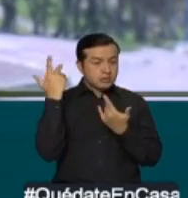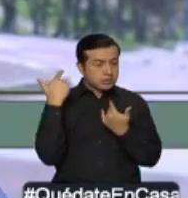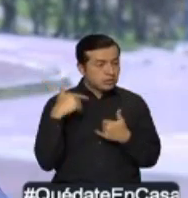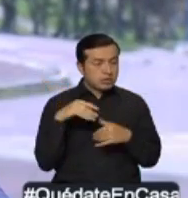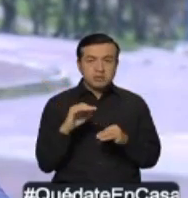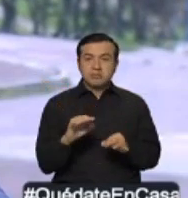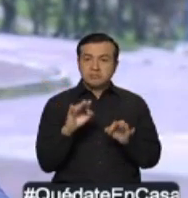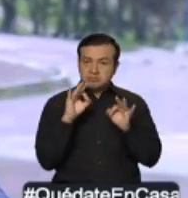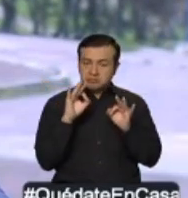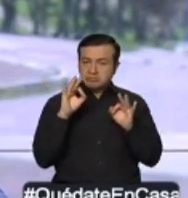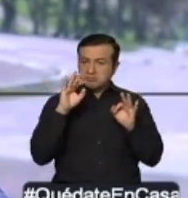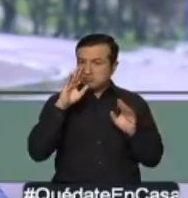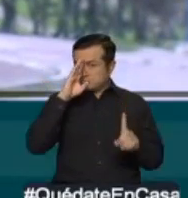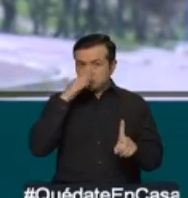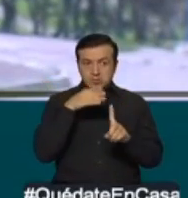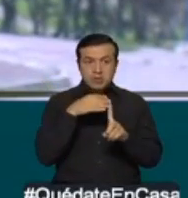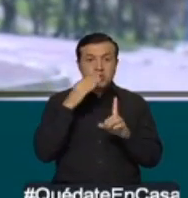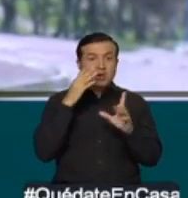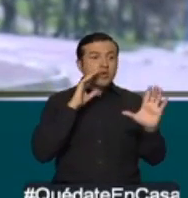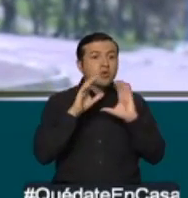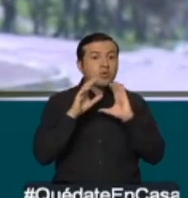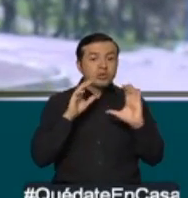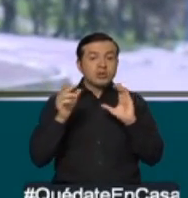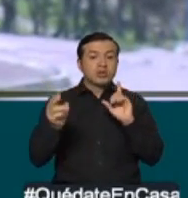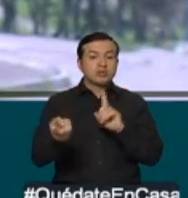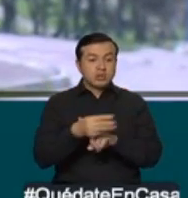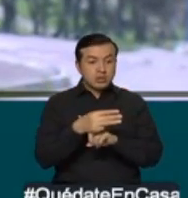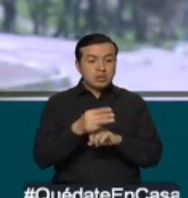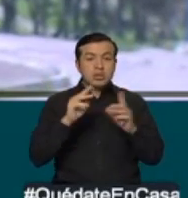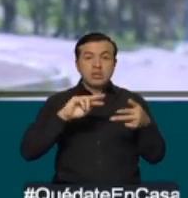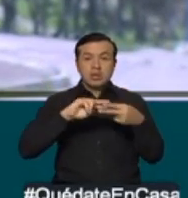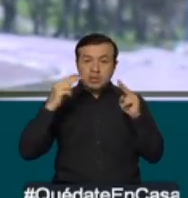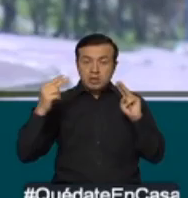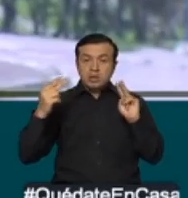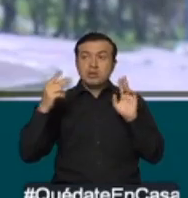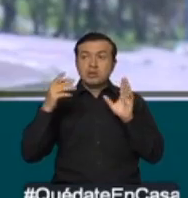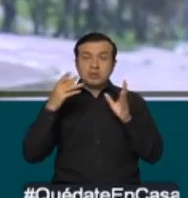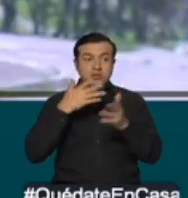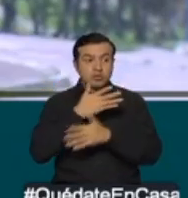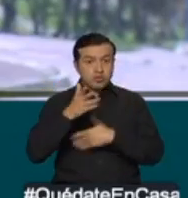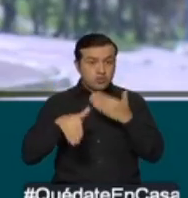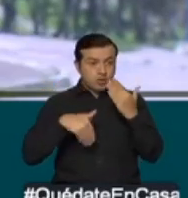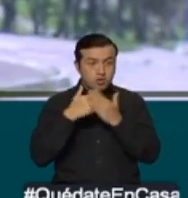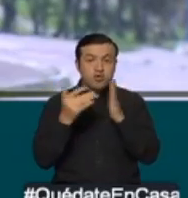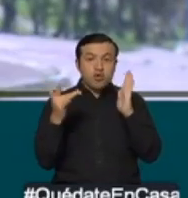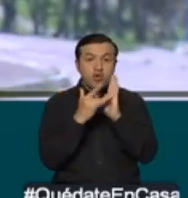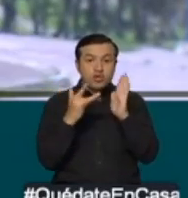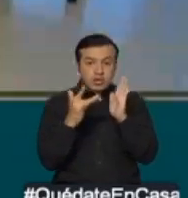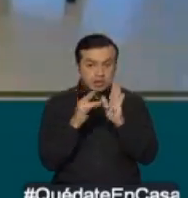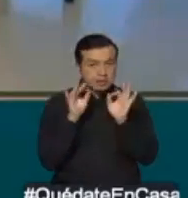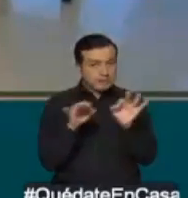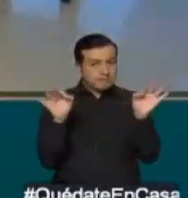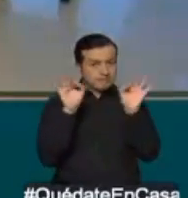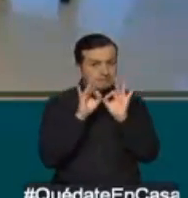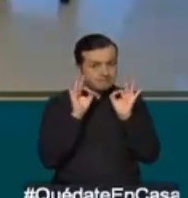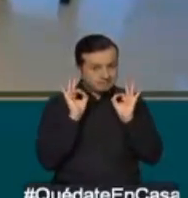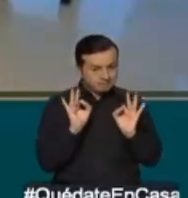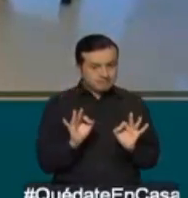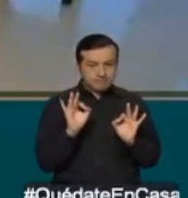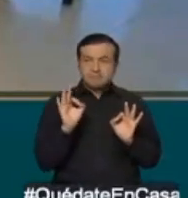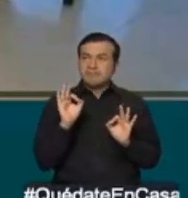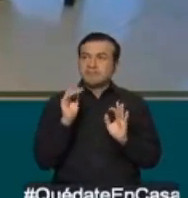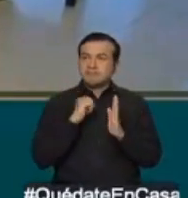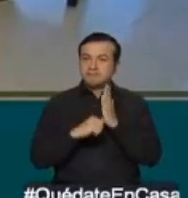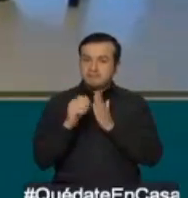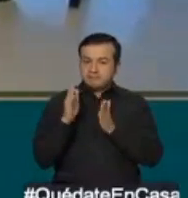sanitaria que el objetivo y las telecomunicaciones son un servicio básico para los ecuatorianos de acuerdo gracias ministro para la